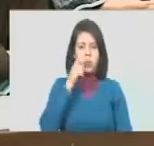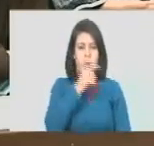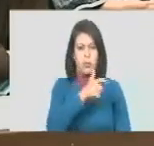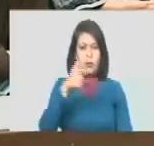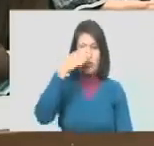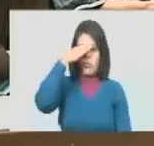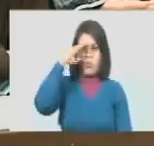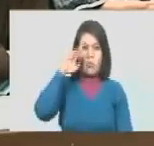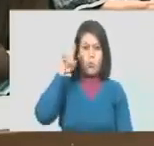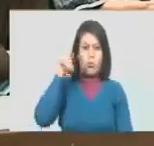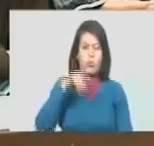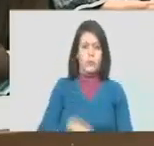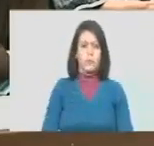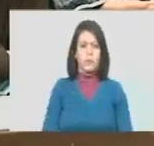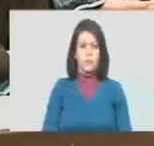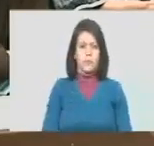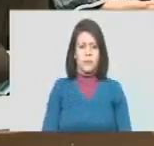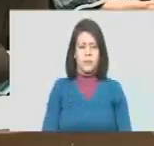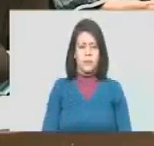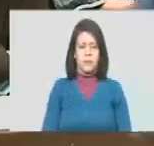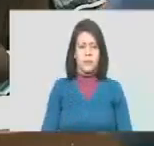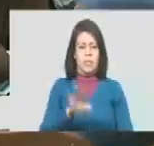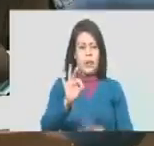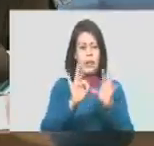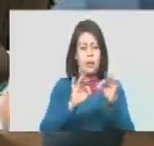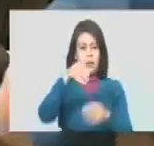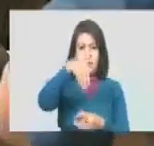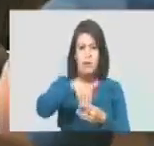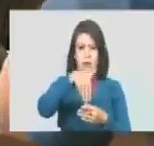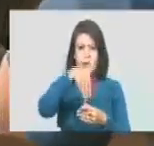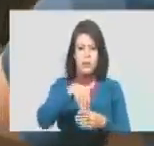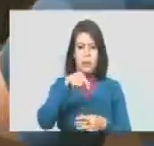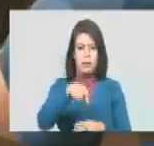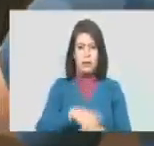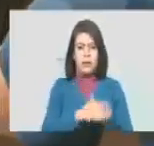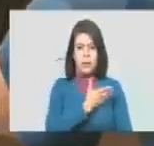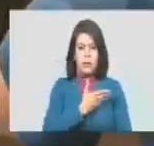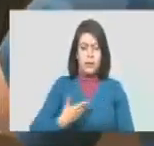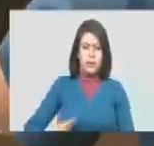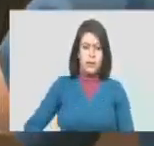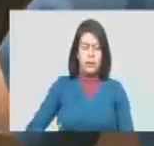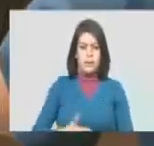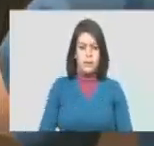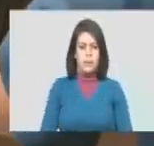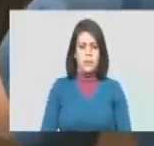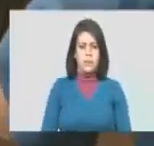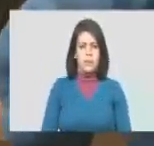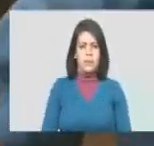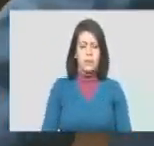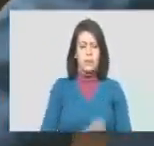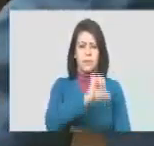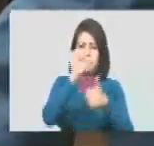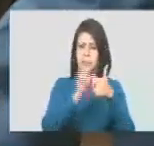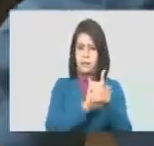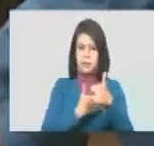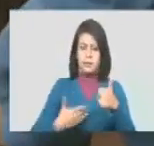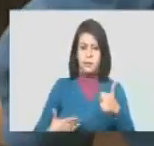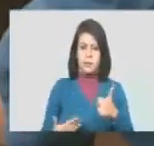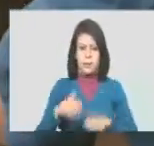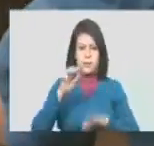Cuba estará eligiendo al presidente, al vicepresidente y